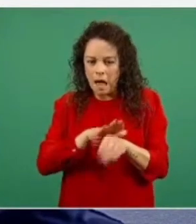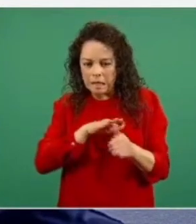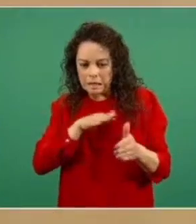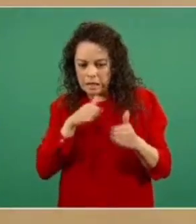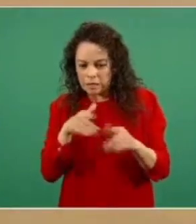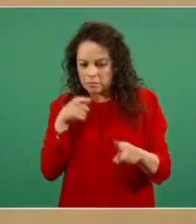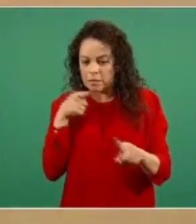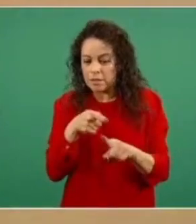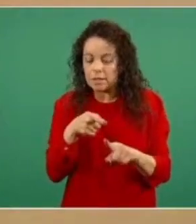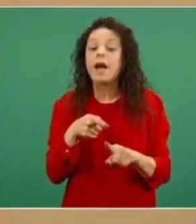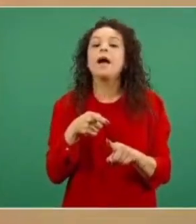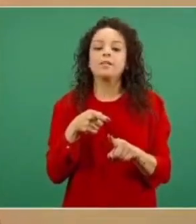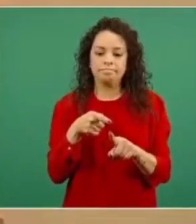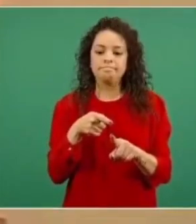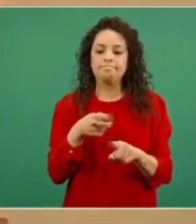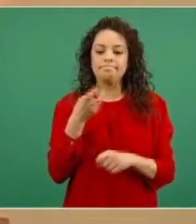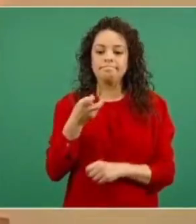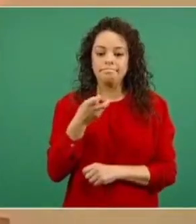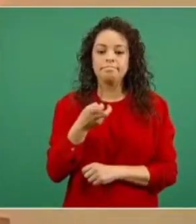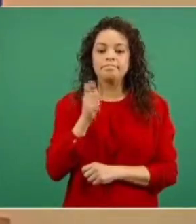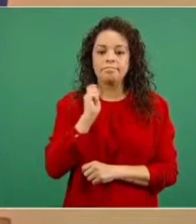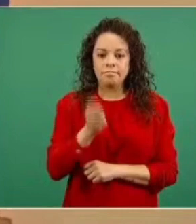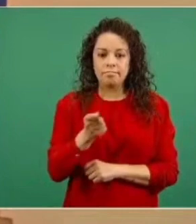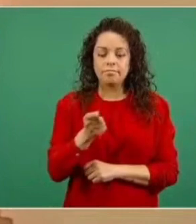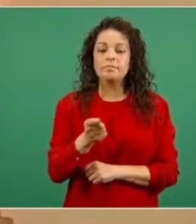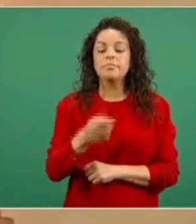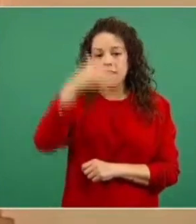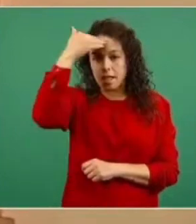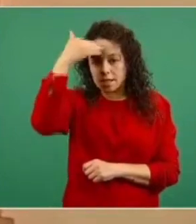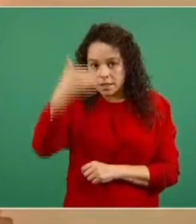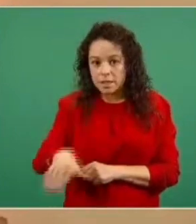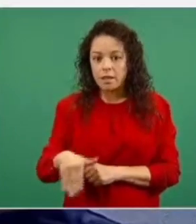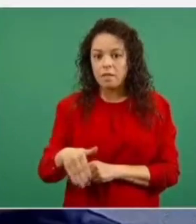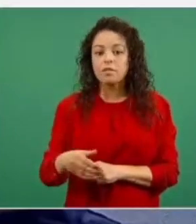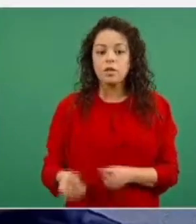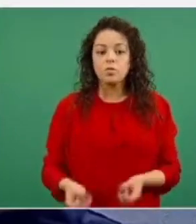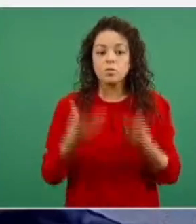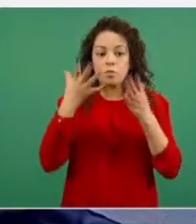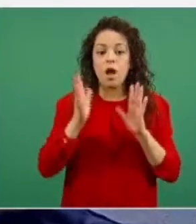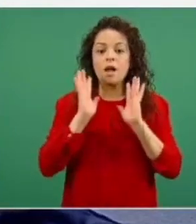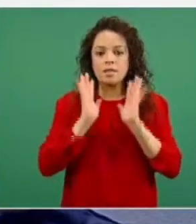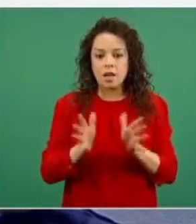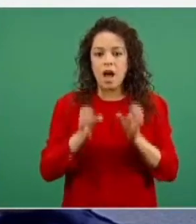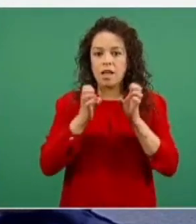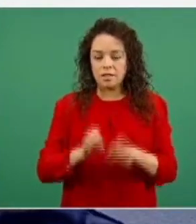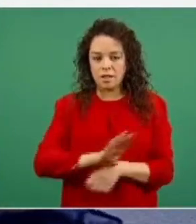ese es el denominador, y en el numerador son el número de defunciones confirmadas.